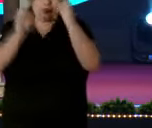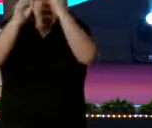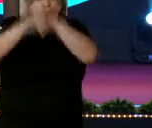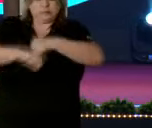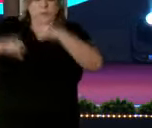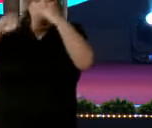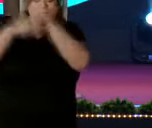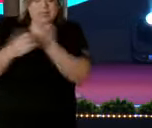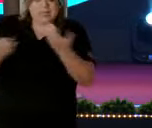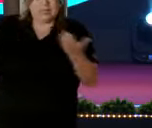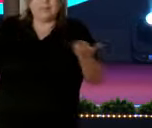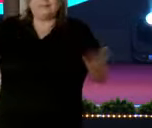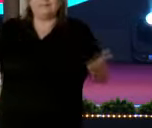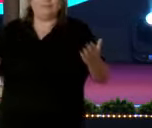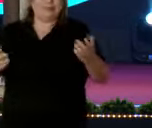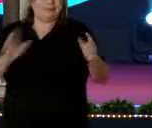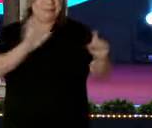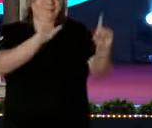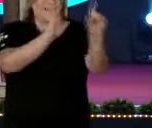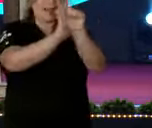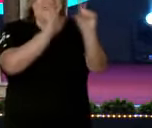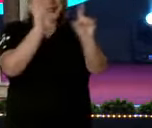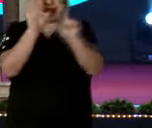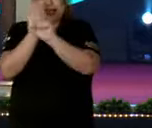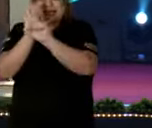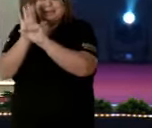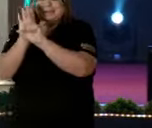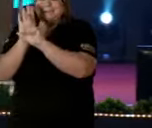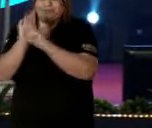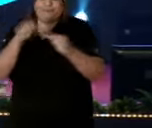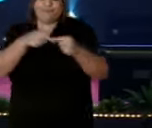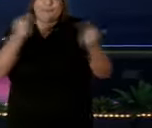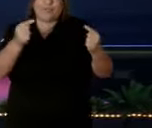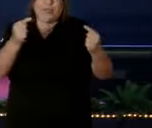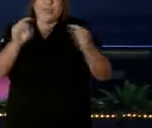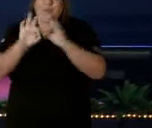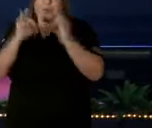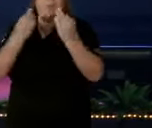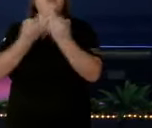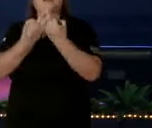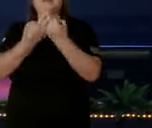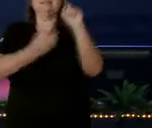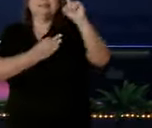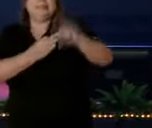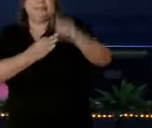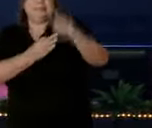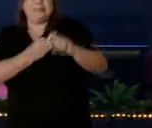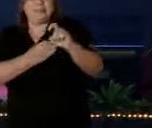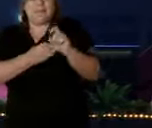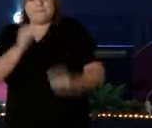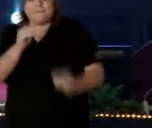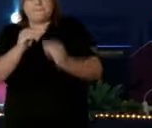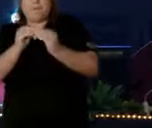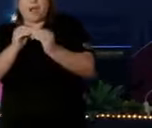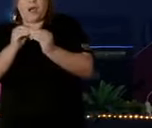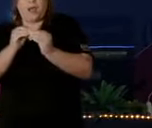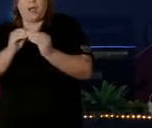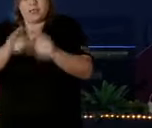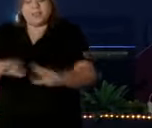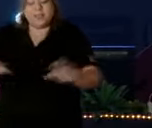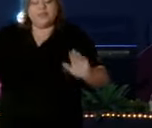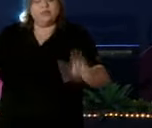leyes contrarias a la familia si tuviésemos más niños y más padres conscientes de